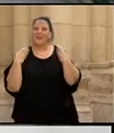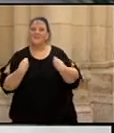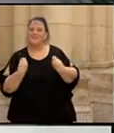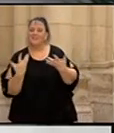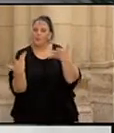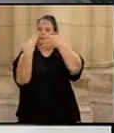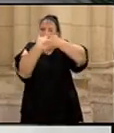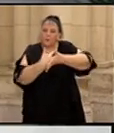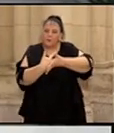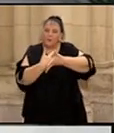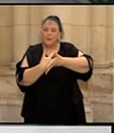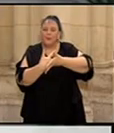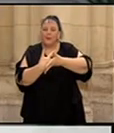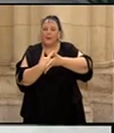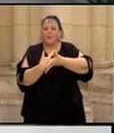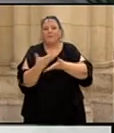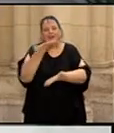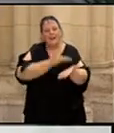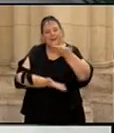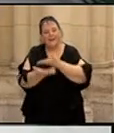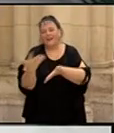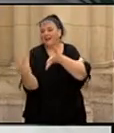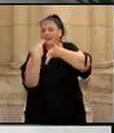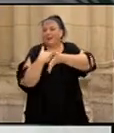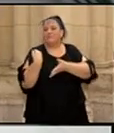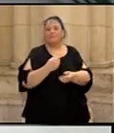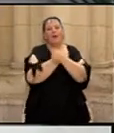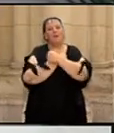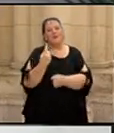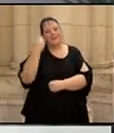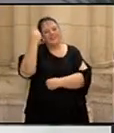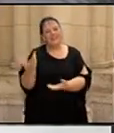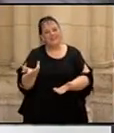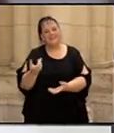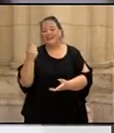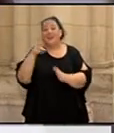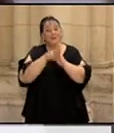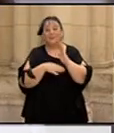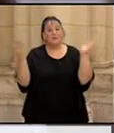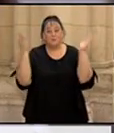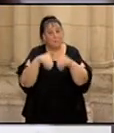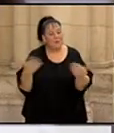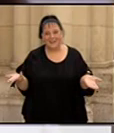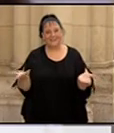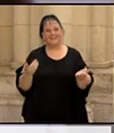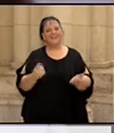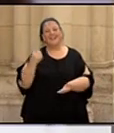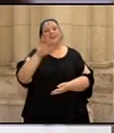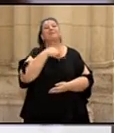haciendo partícipes el uno al otro del amor mismo de Dios, que es incondicional, que